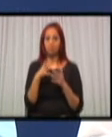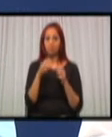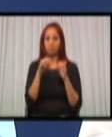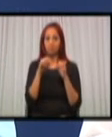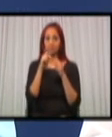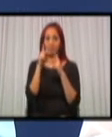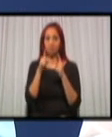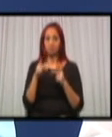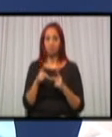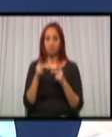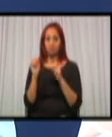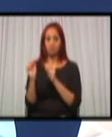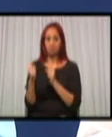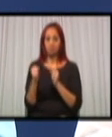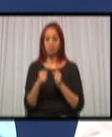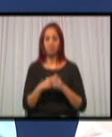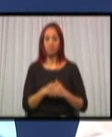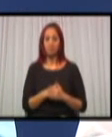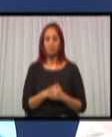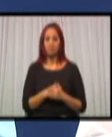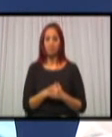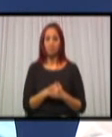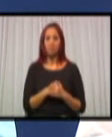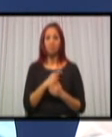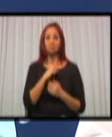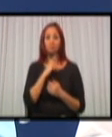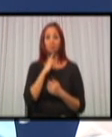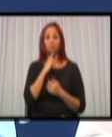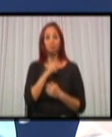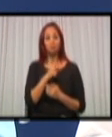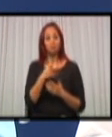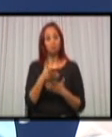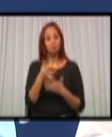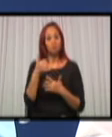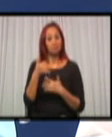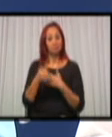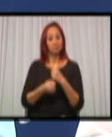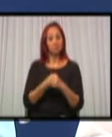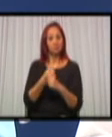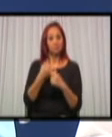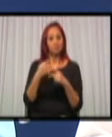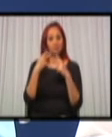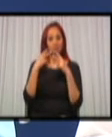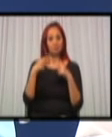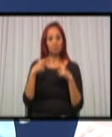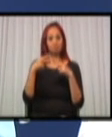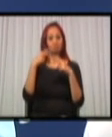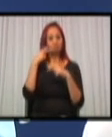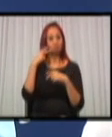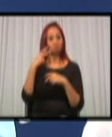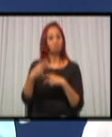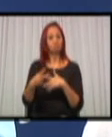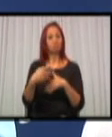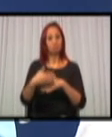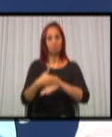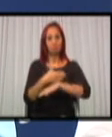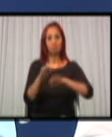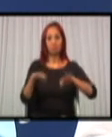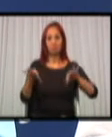perfeccionando la municipalidad. Definitivamente, estos años hemos visto un crecimiento importante del municipio.